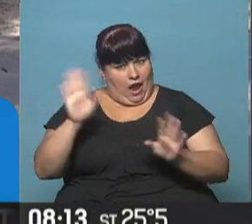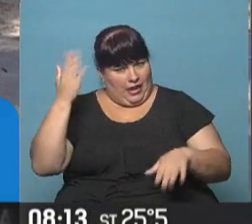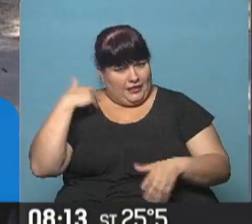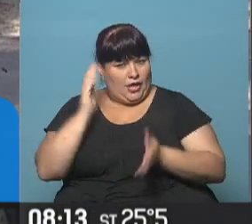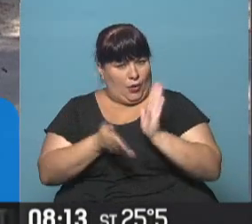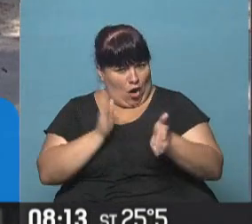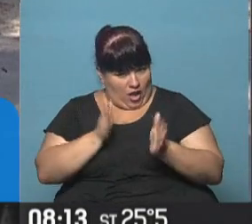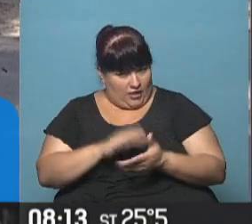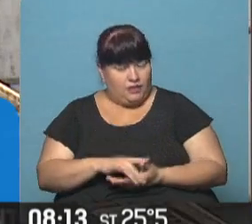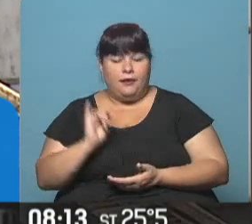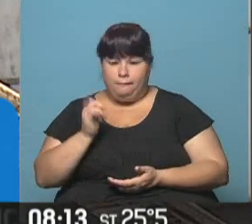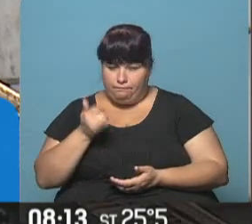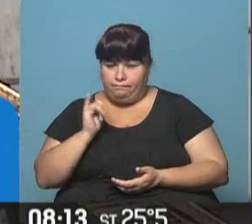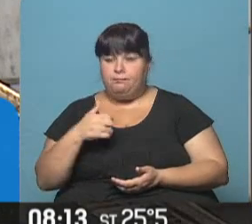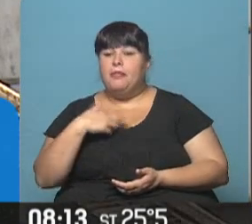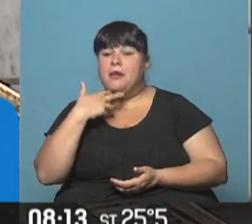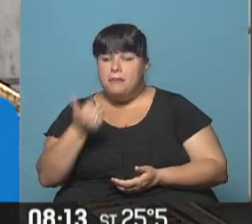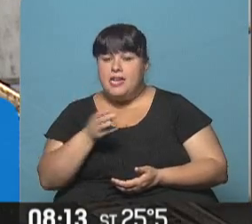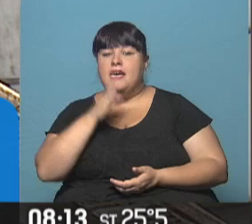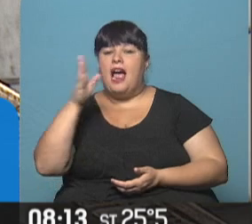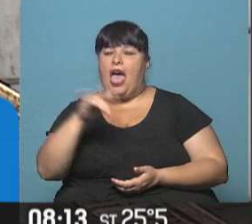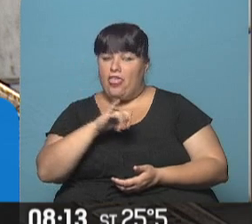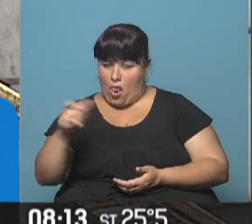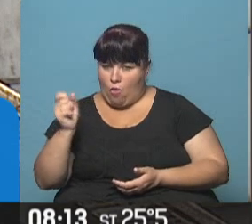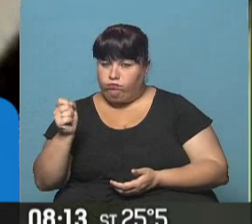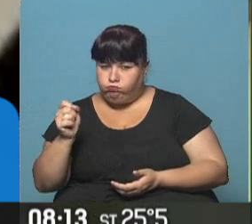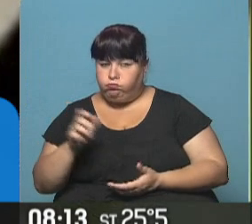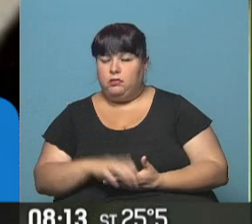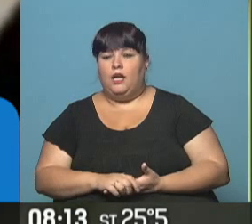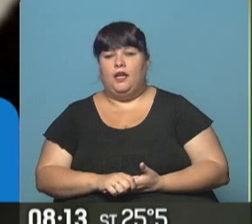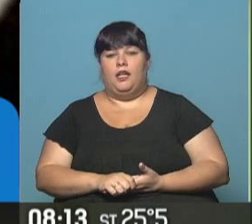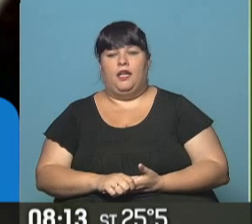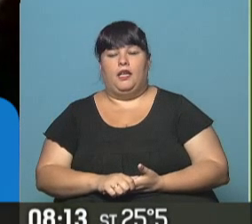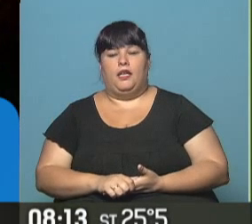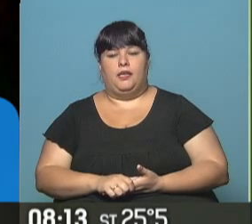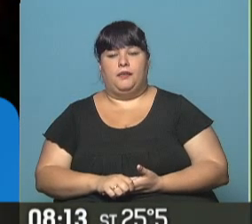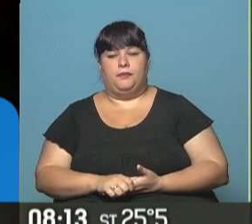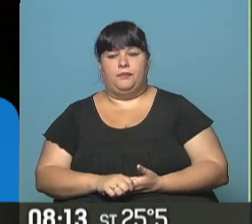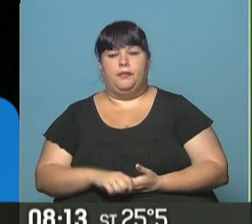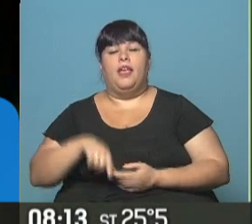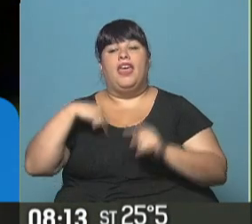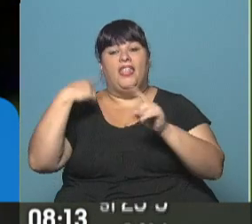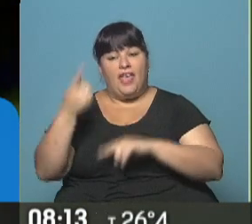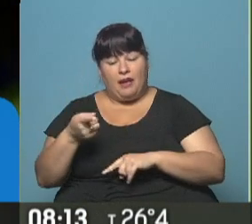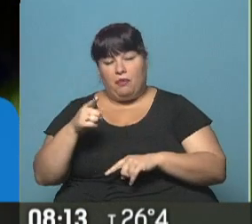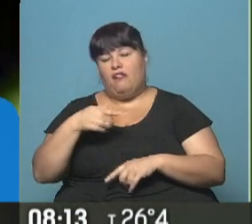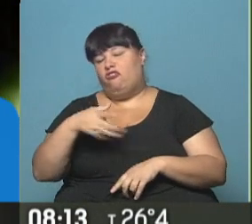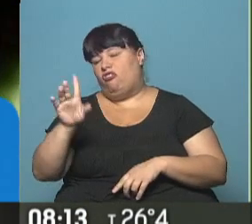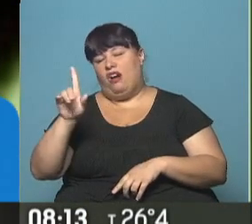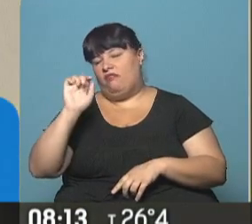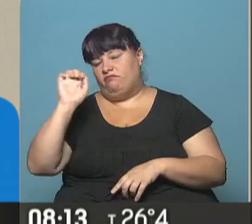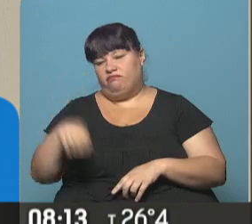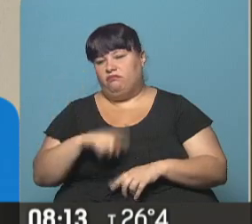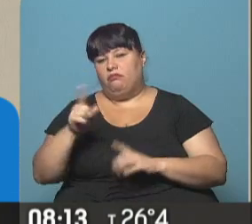hechos de violencia, ¿no? Sí, mi hija había ido a hacer una denuncia. Y luego fue a levantarla porque